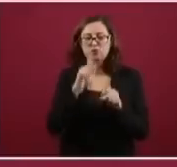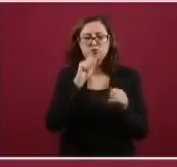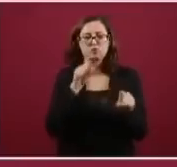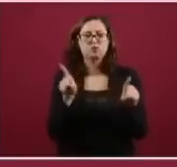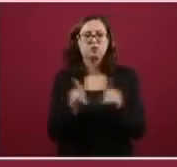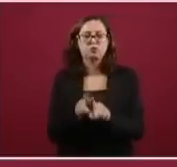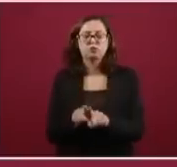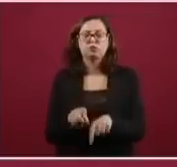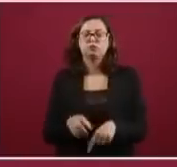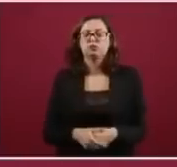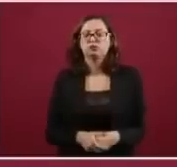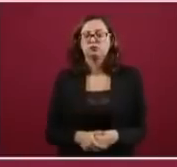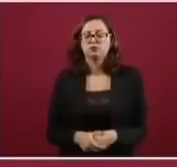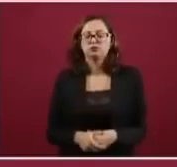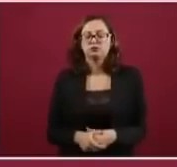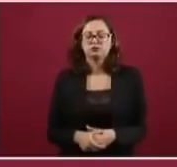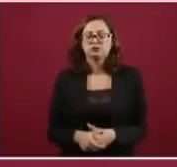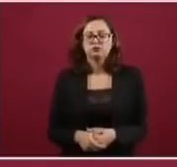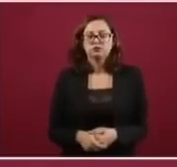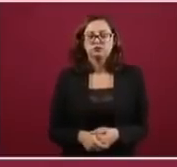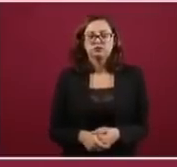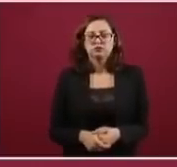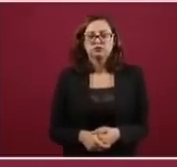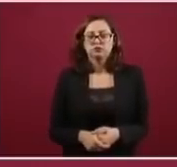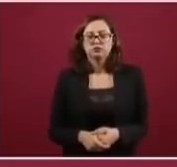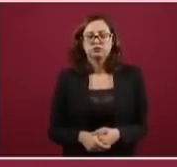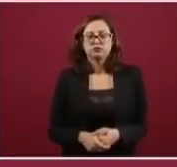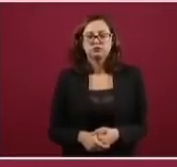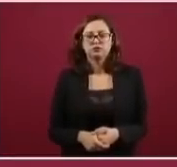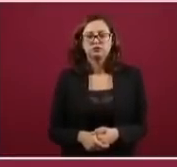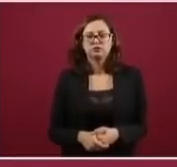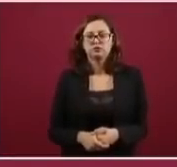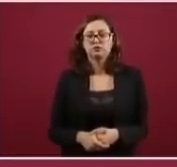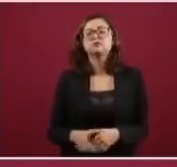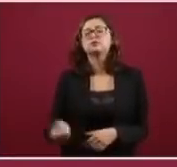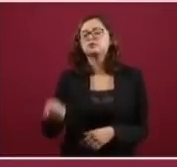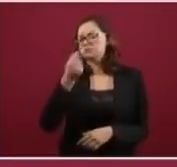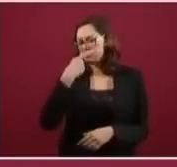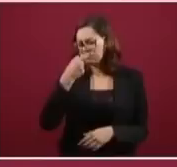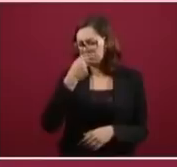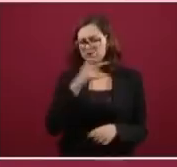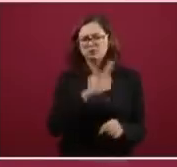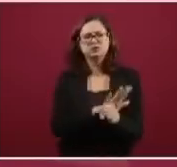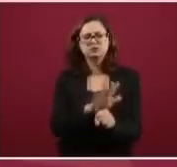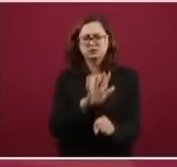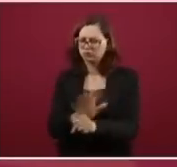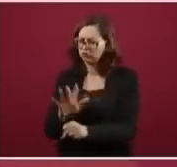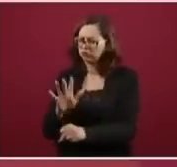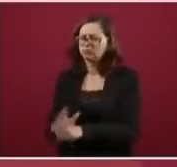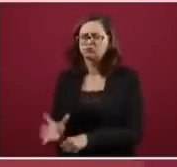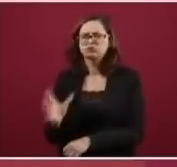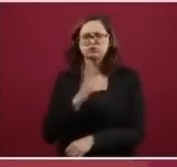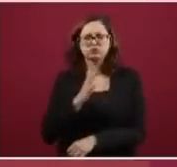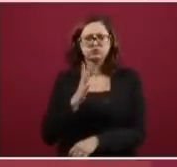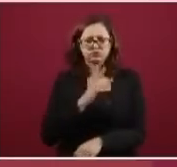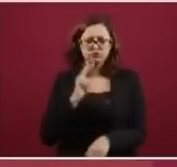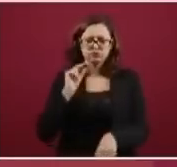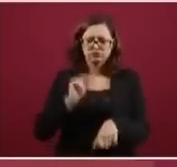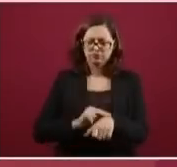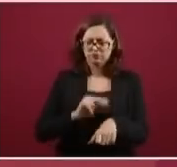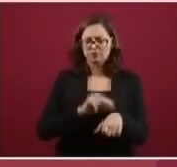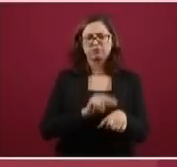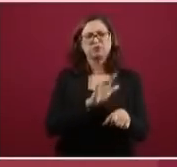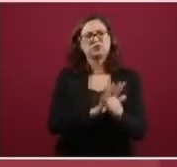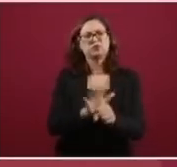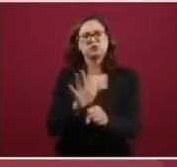garantizado el que no falten las medicinas los médicos